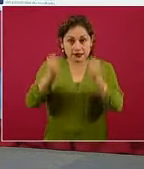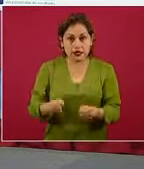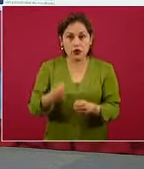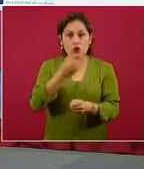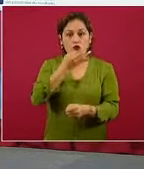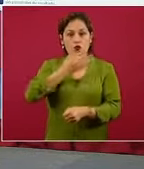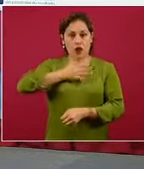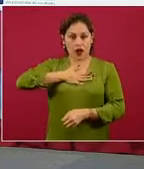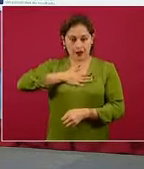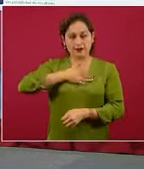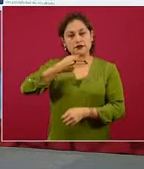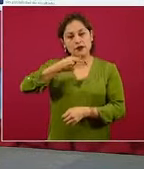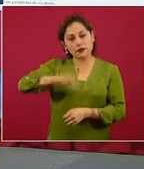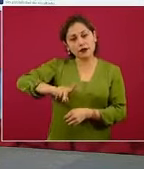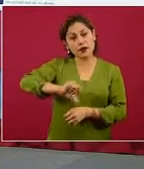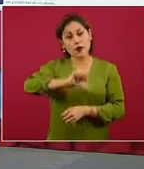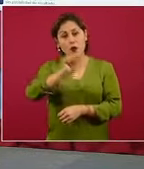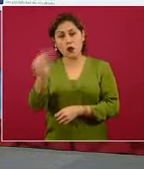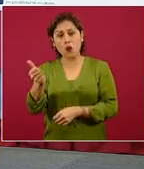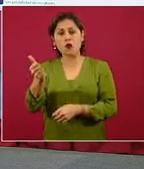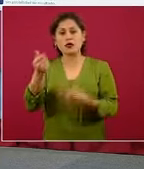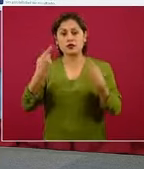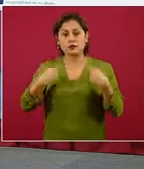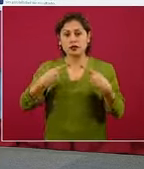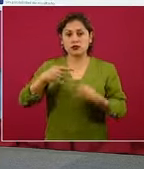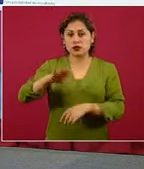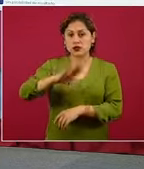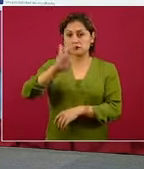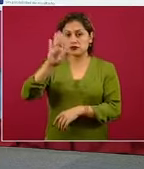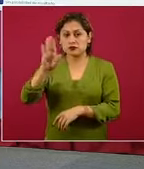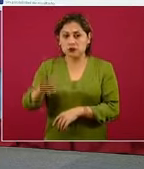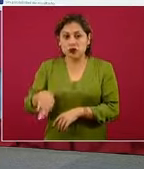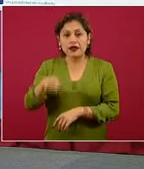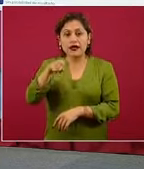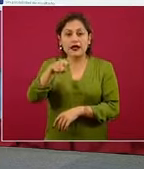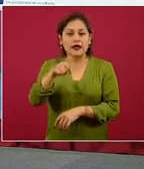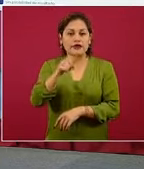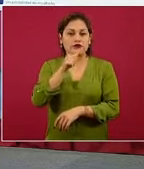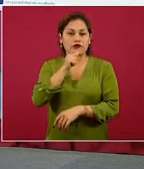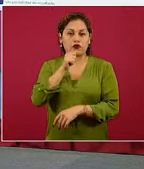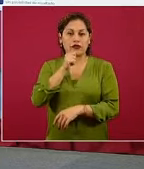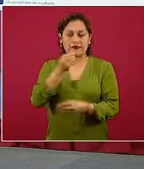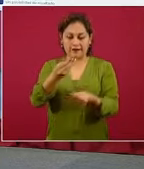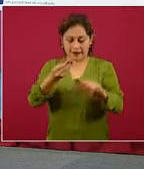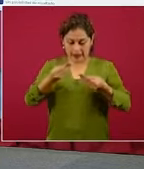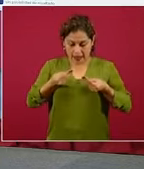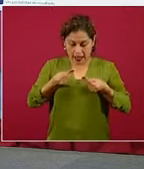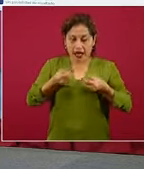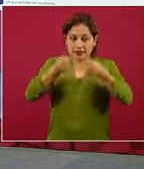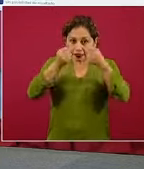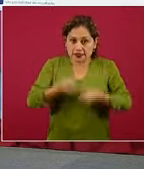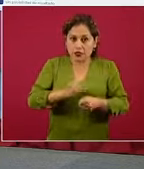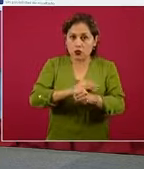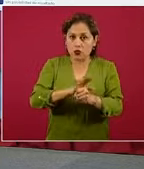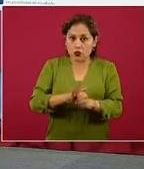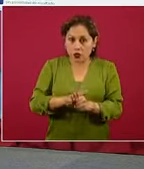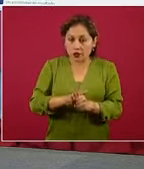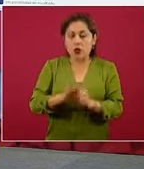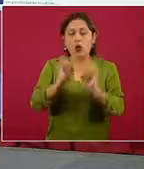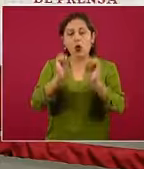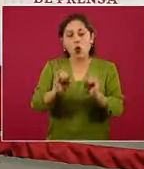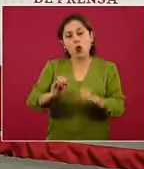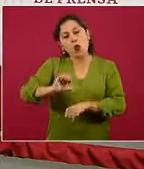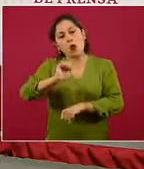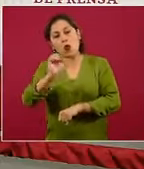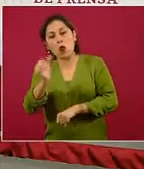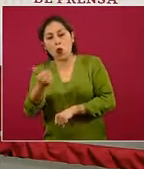estamos considerando todas aquellas defunciones que igual todavía tienen pendiente un diagnóstico de laboratorio o